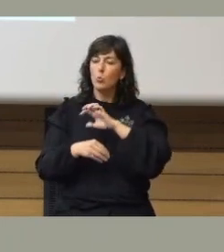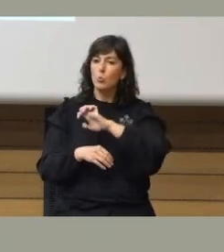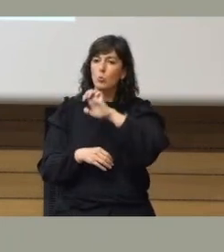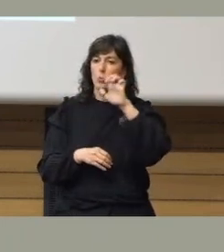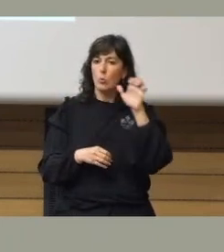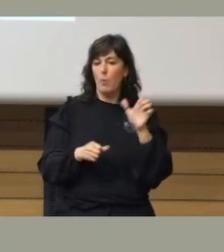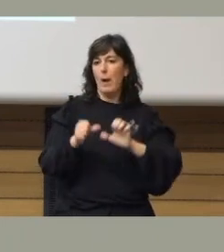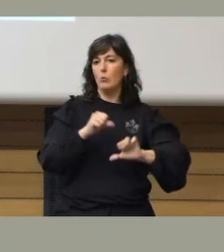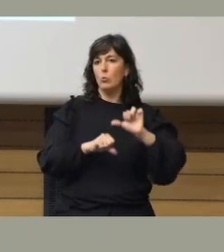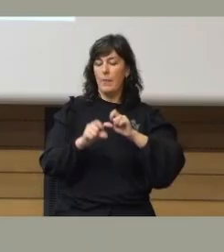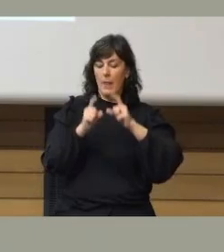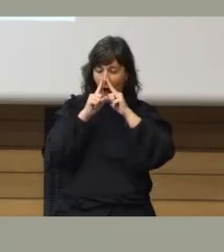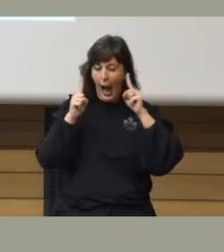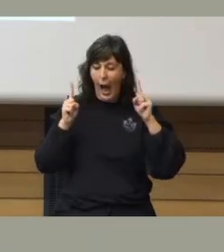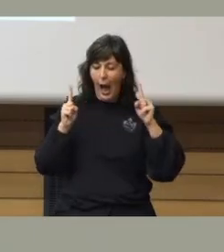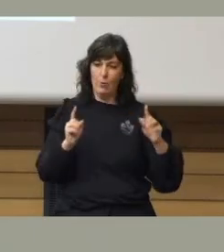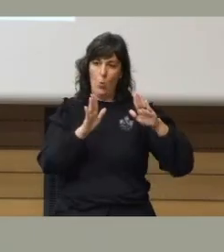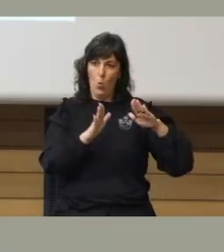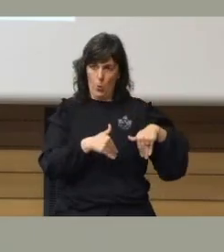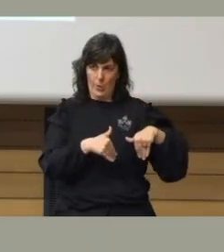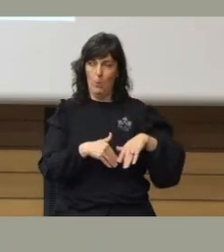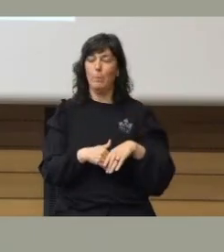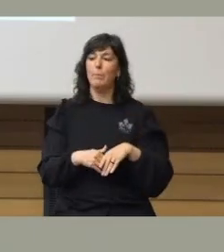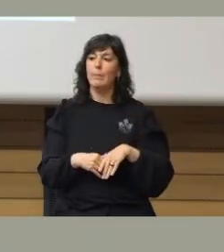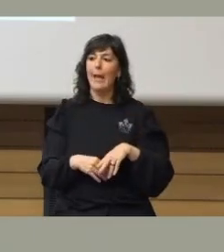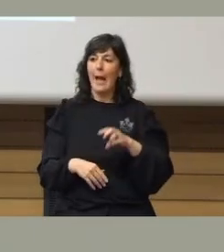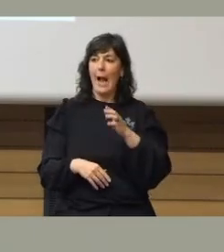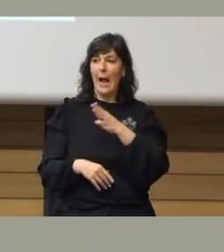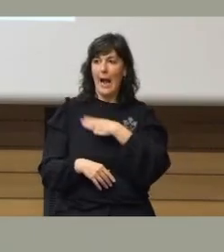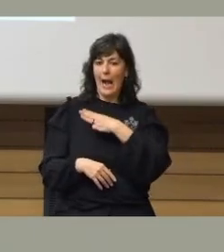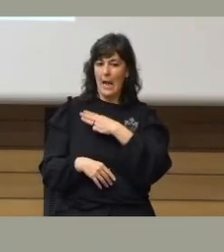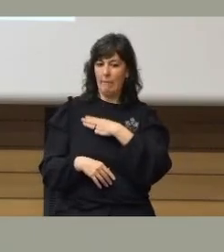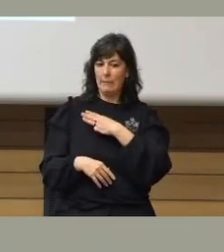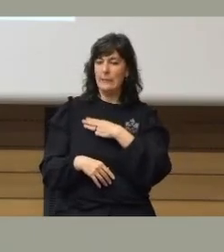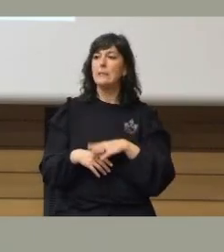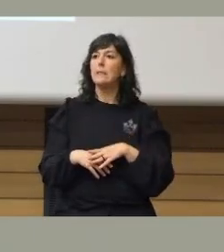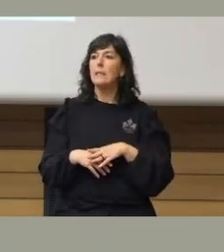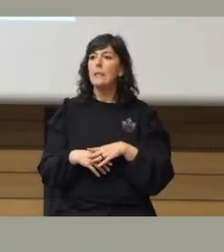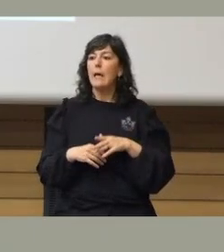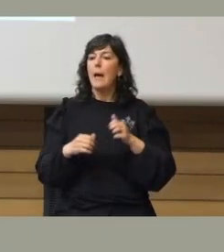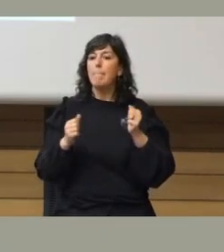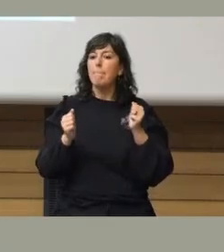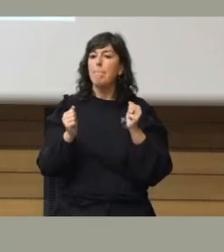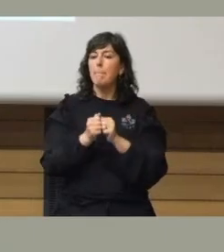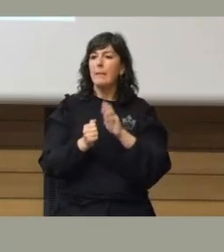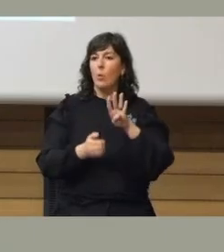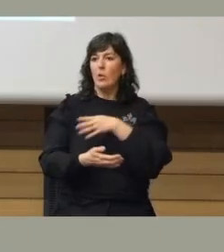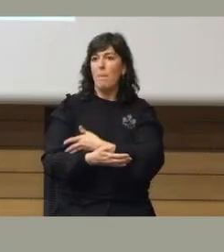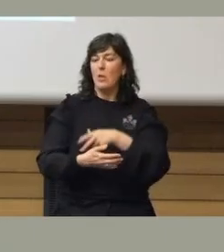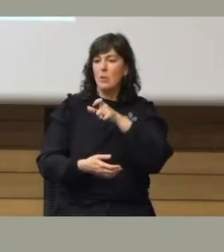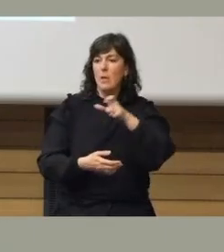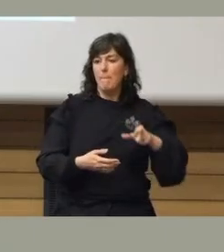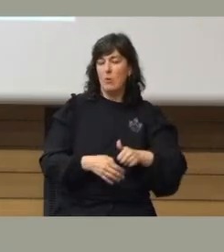en el último año. De cannabis, más de 24 millones de personas han consumido cannabis en el último